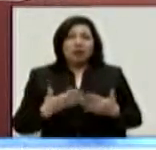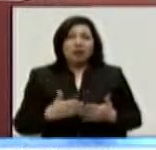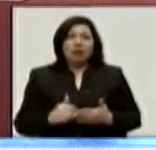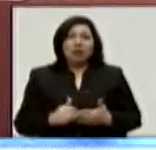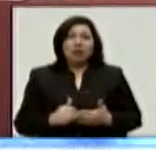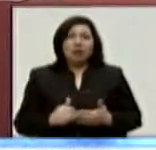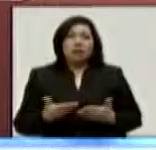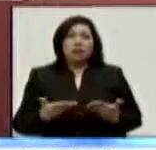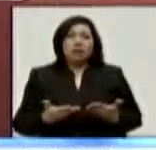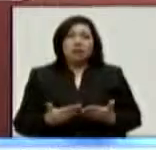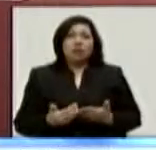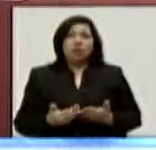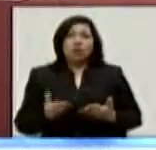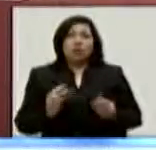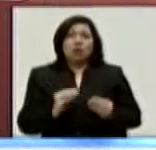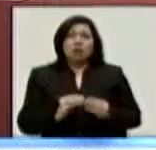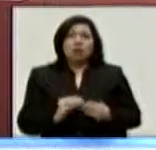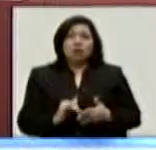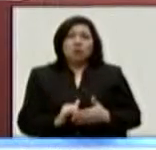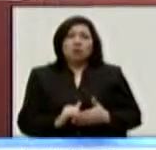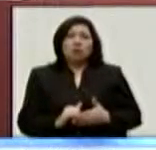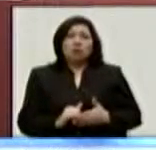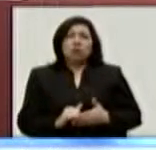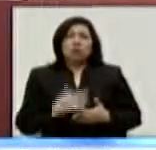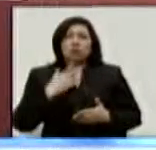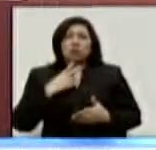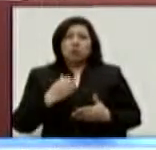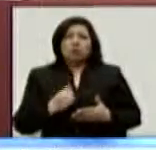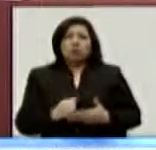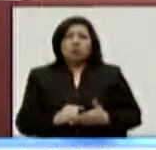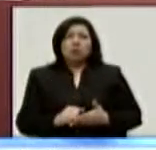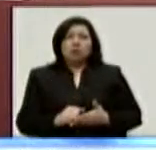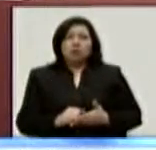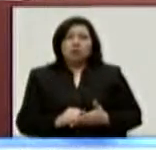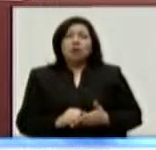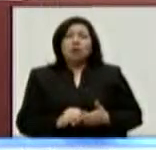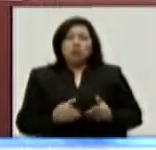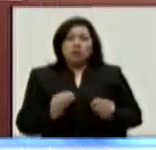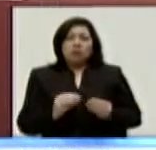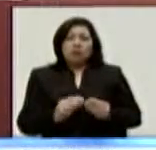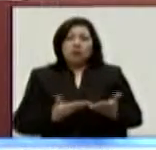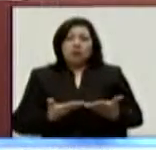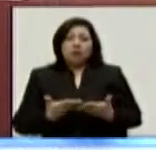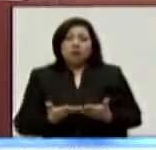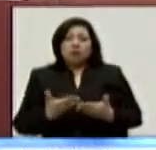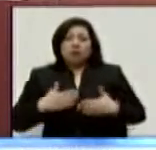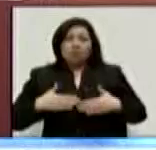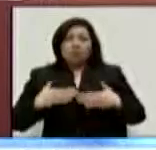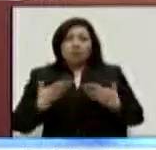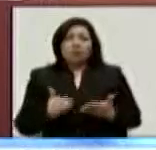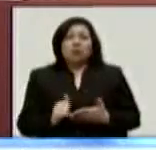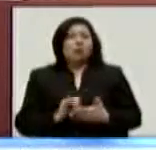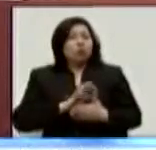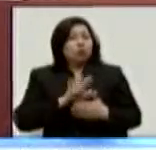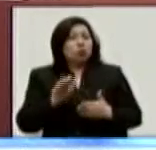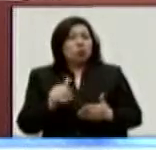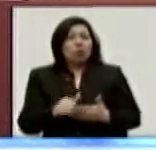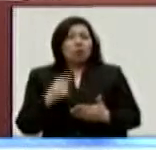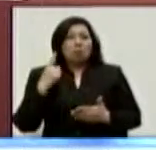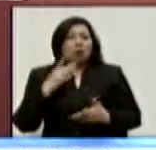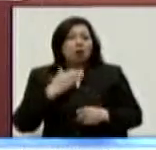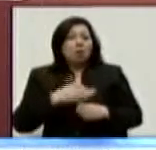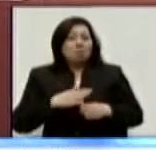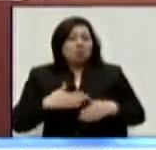interesado calificado, no será una mayor, será una junior. Pero esta junior nos lleva a la posibilidad de poner todo para tener